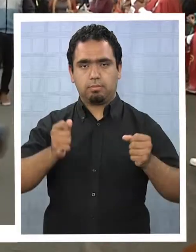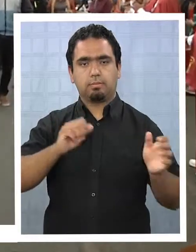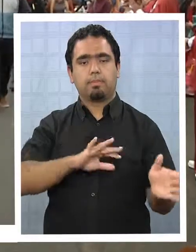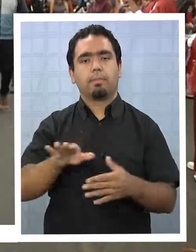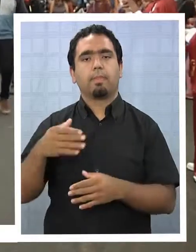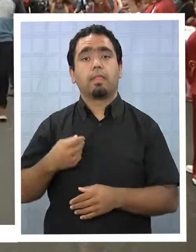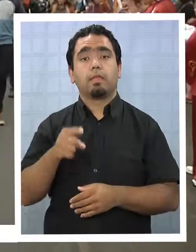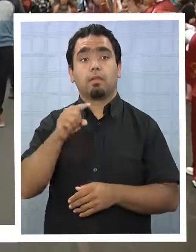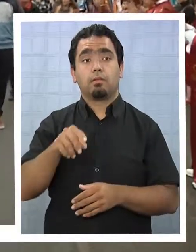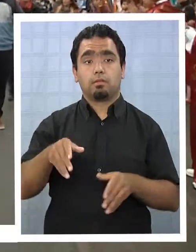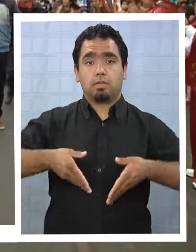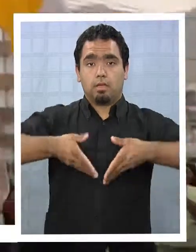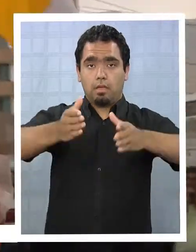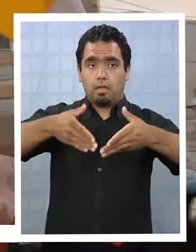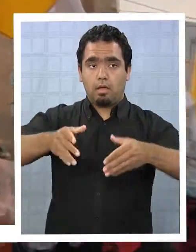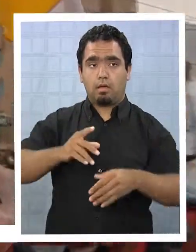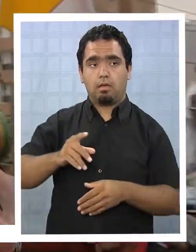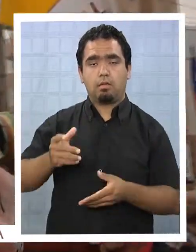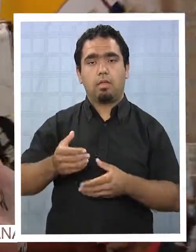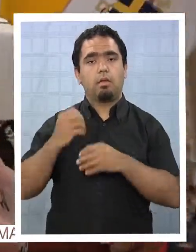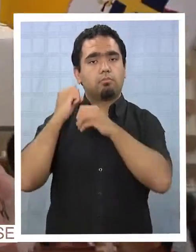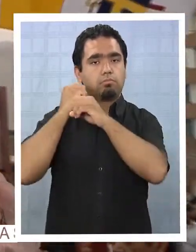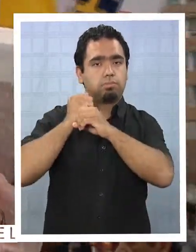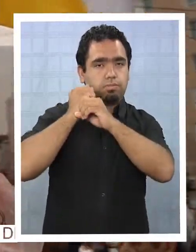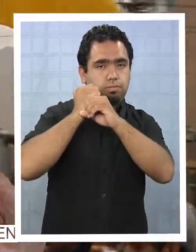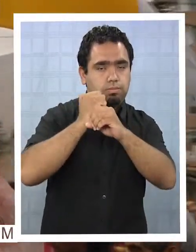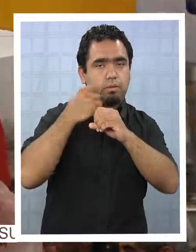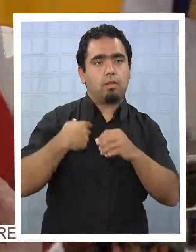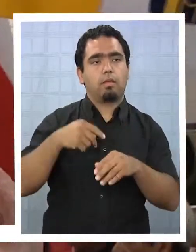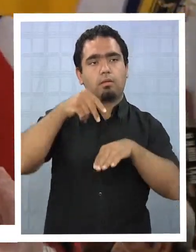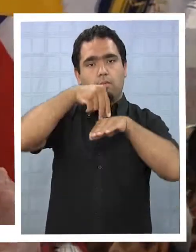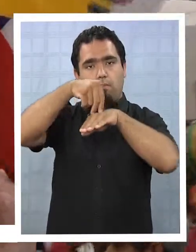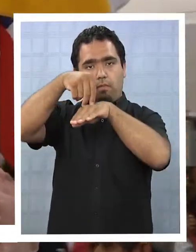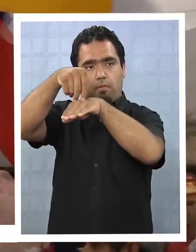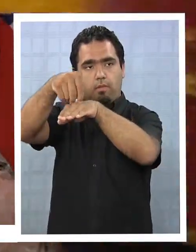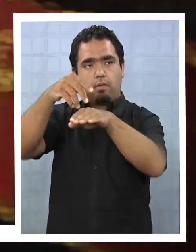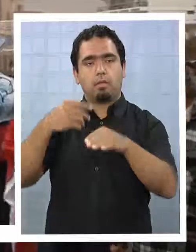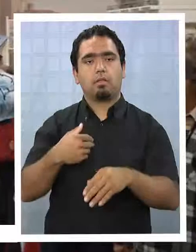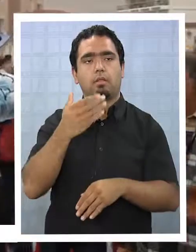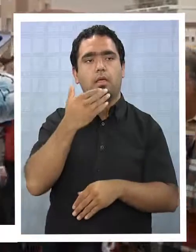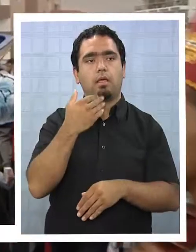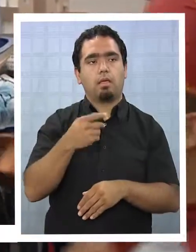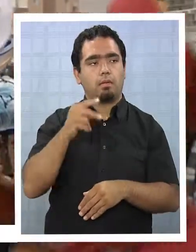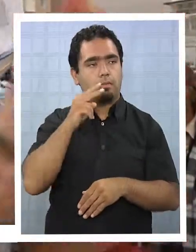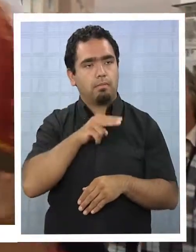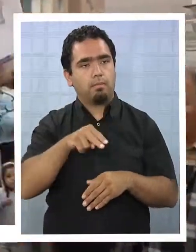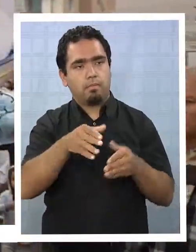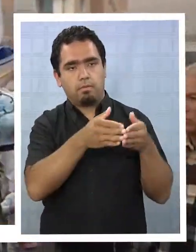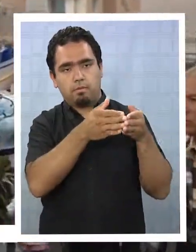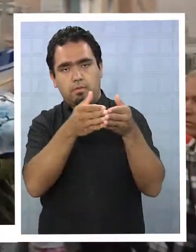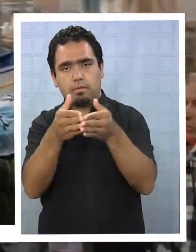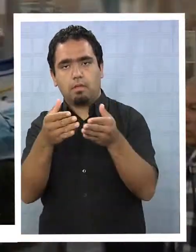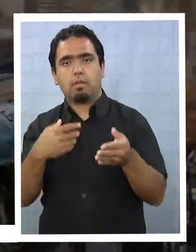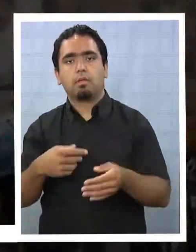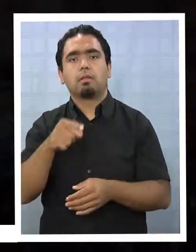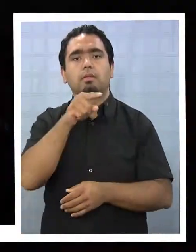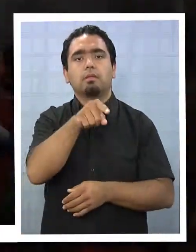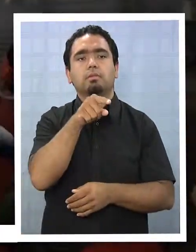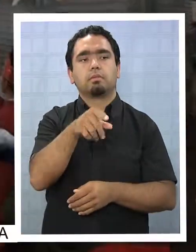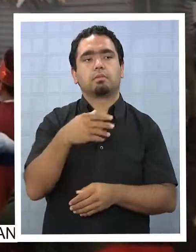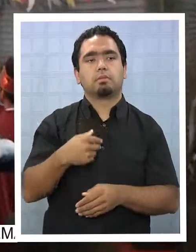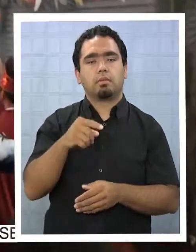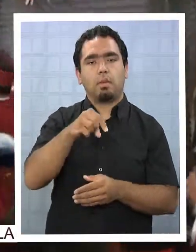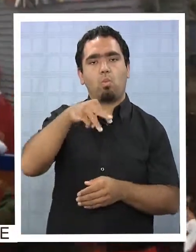Tras recorrer las calles, la imagen de San Pedro Pescador fue llevada a recorrer la bahía, salida tradicional desde el muelle